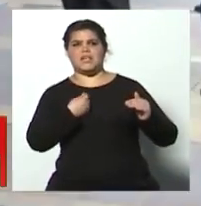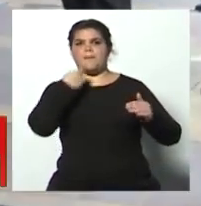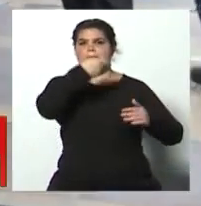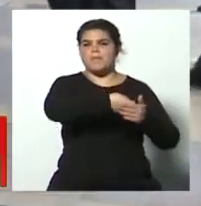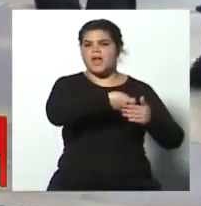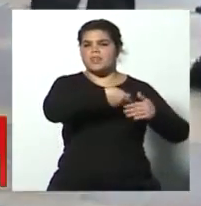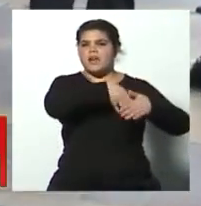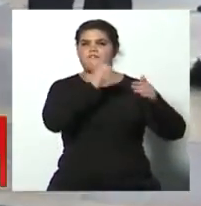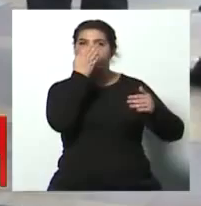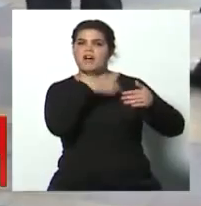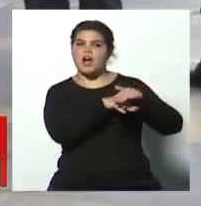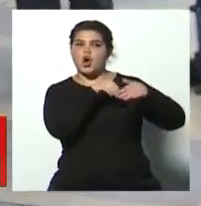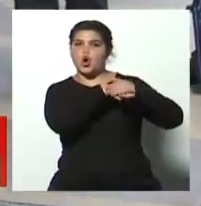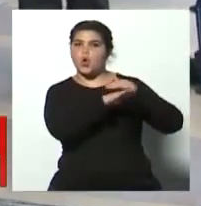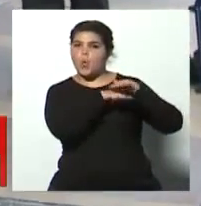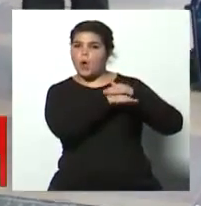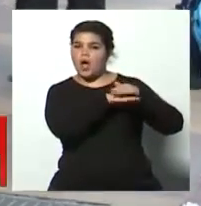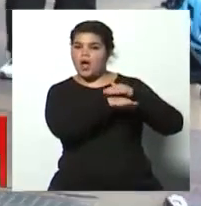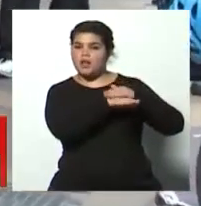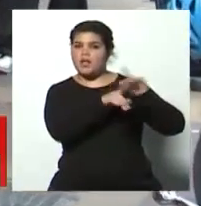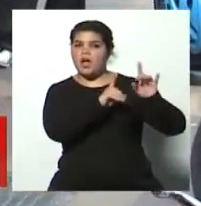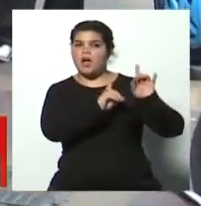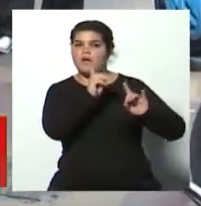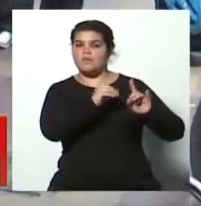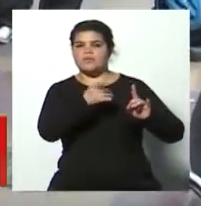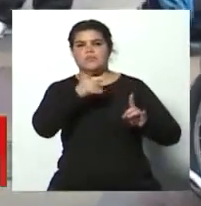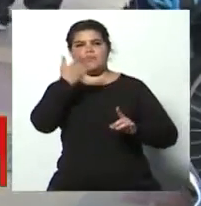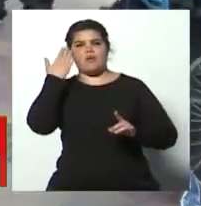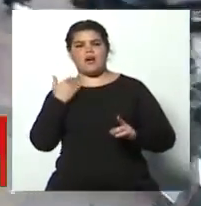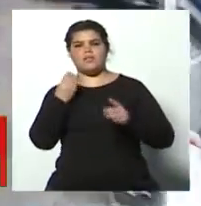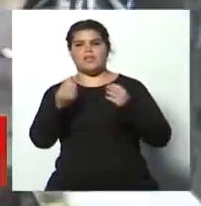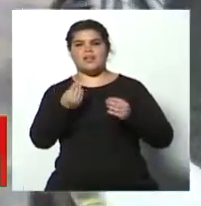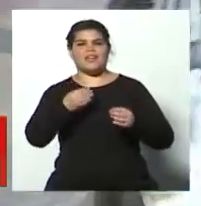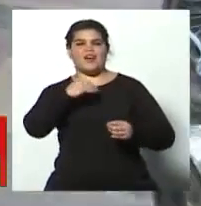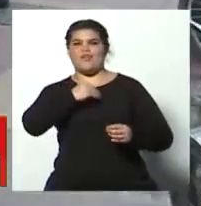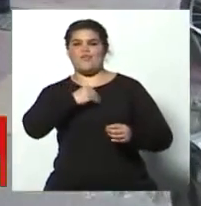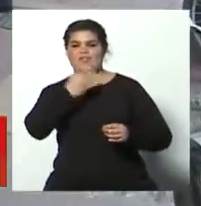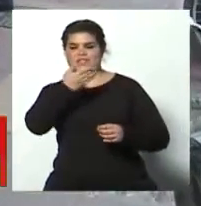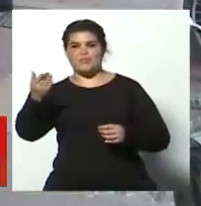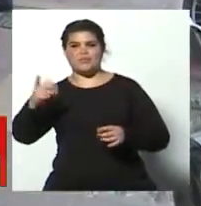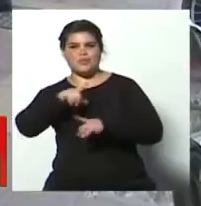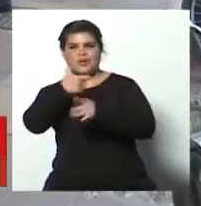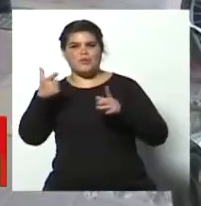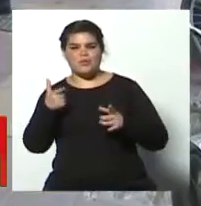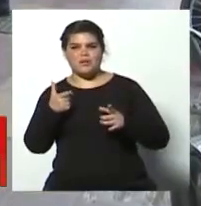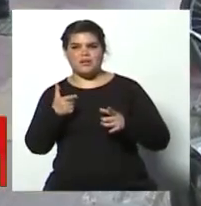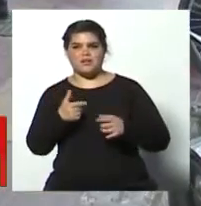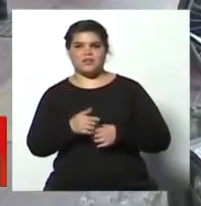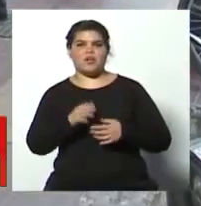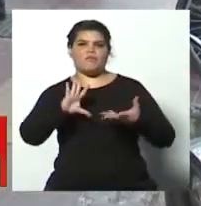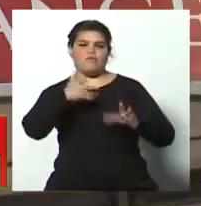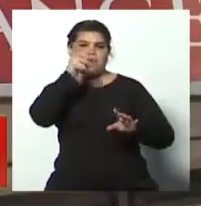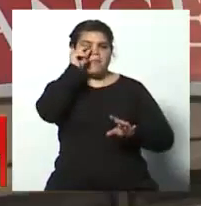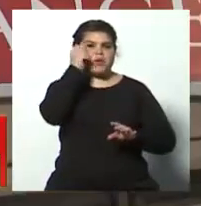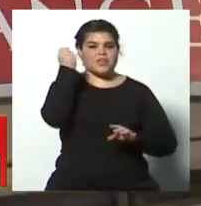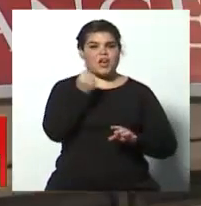pero todo se resume a lo que te decía en primer lugar, ¿no? La pérdida de credibilidad ya en las medidas de política económica